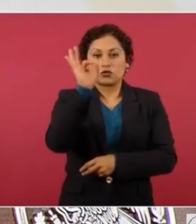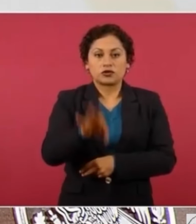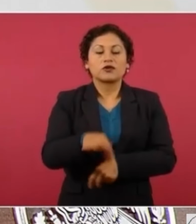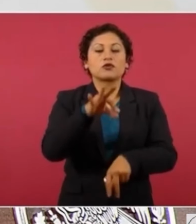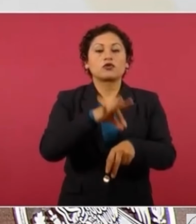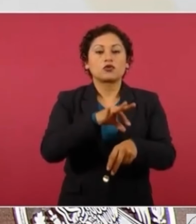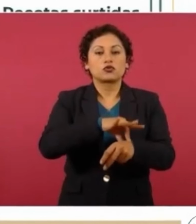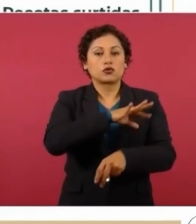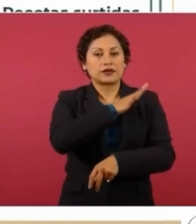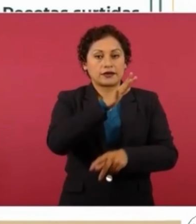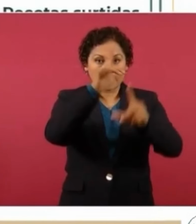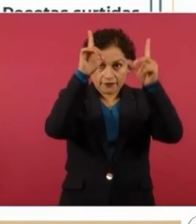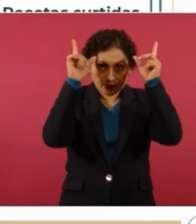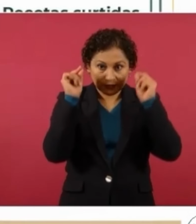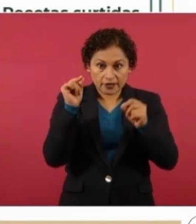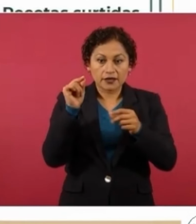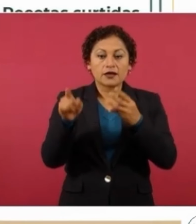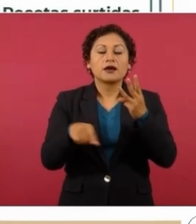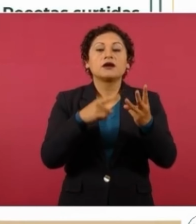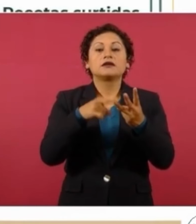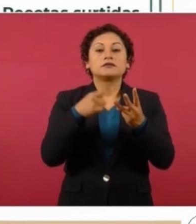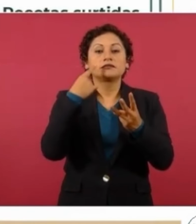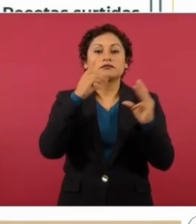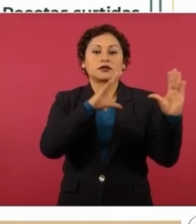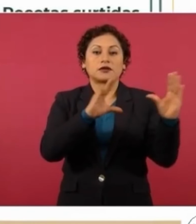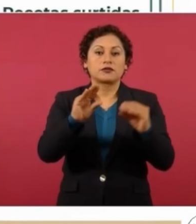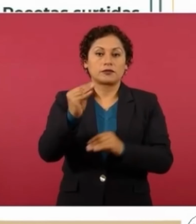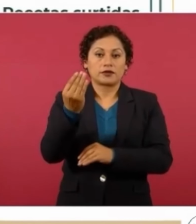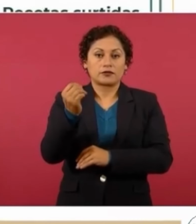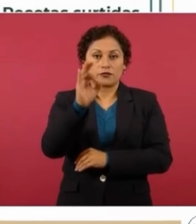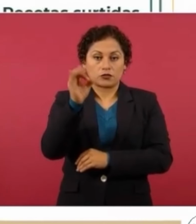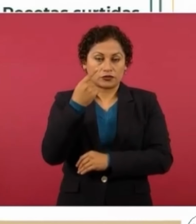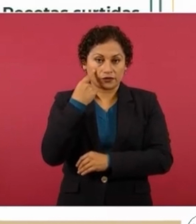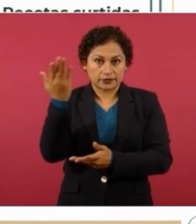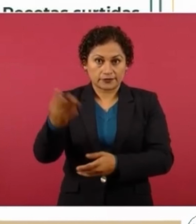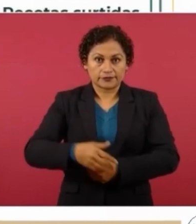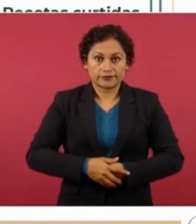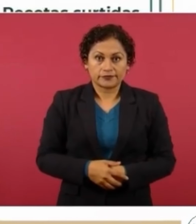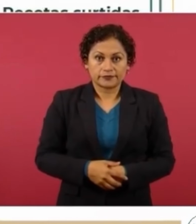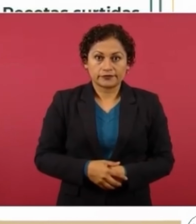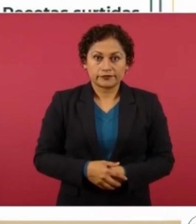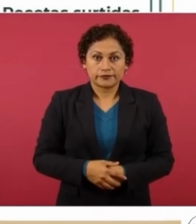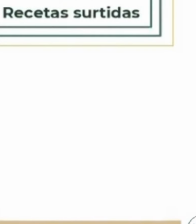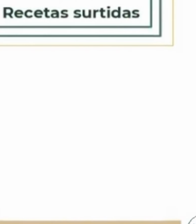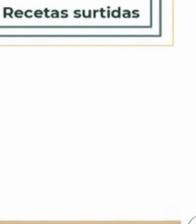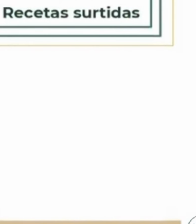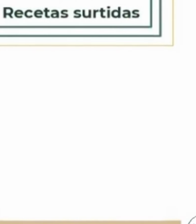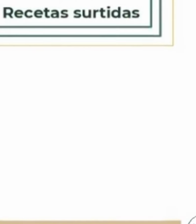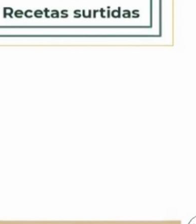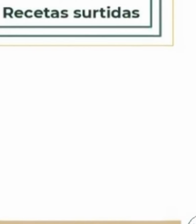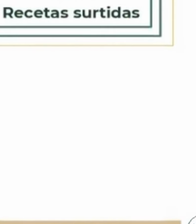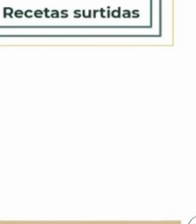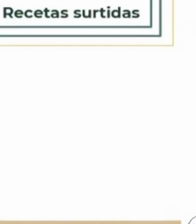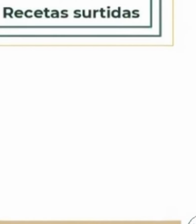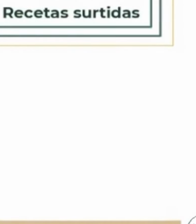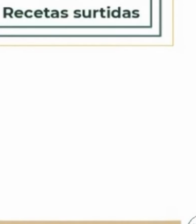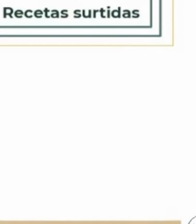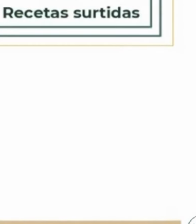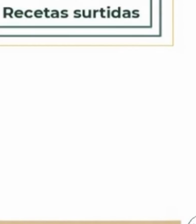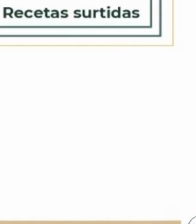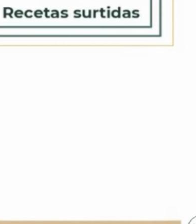y personal de enfermería, y bueno, ya una capacitación del 99% del personal en segundo nivel y 9% en primer nivel. En